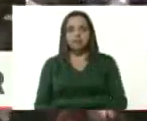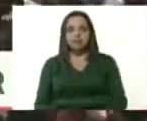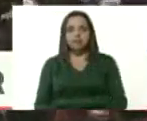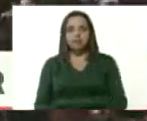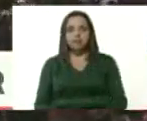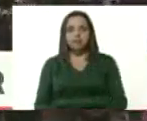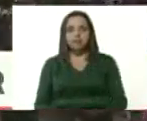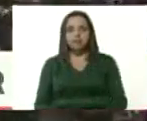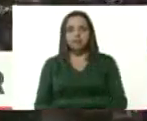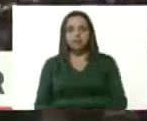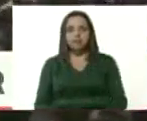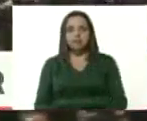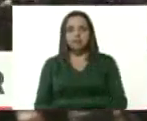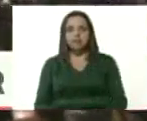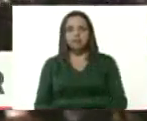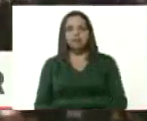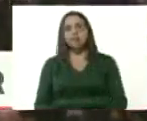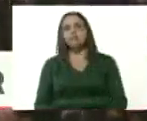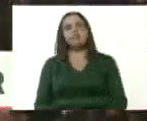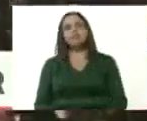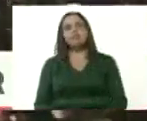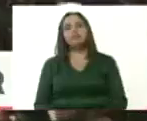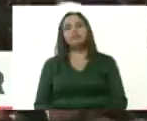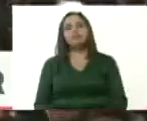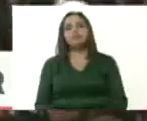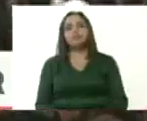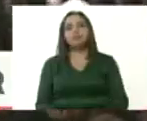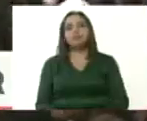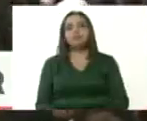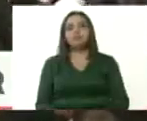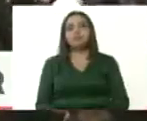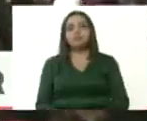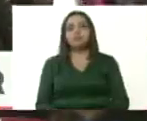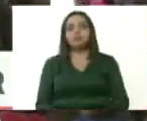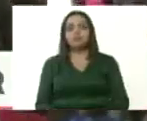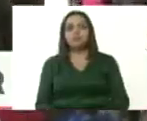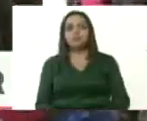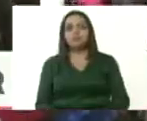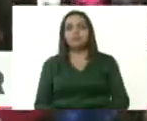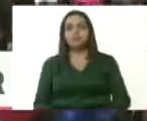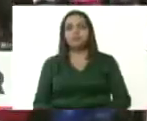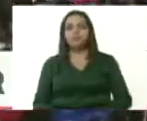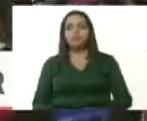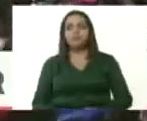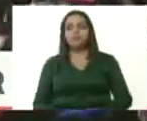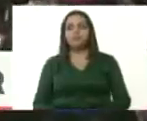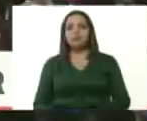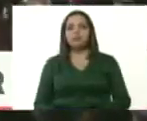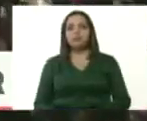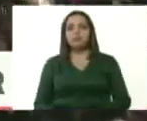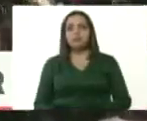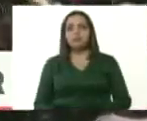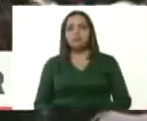Por mis hermanos, a la Chiquinquirá.